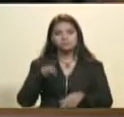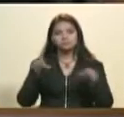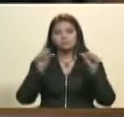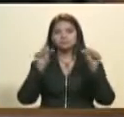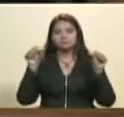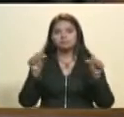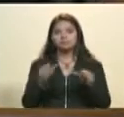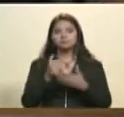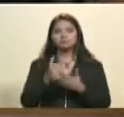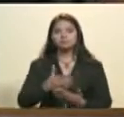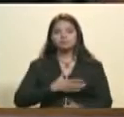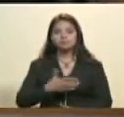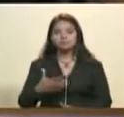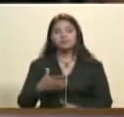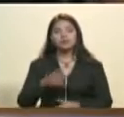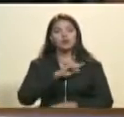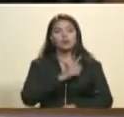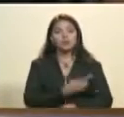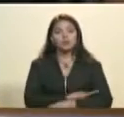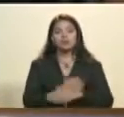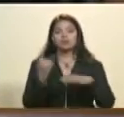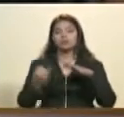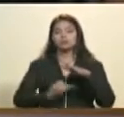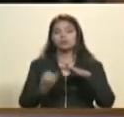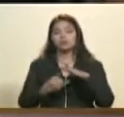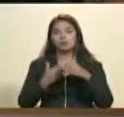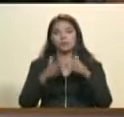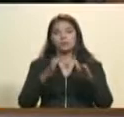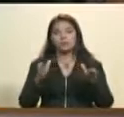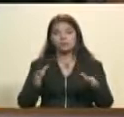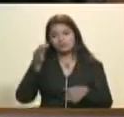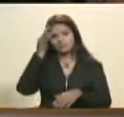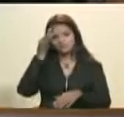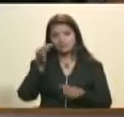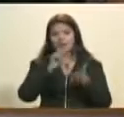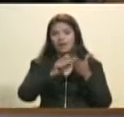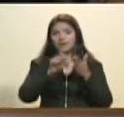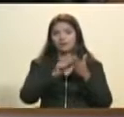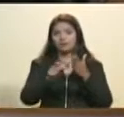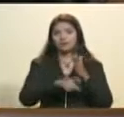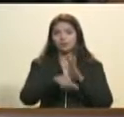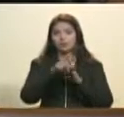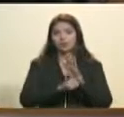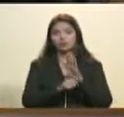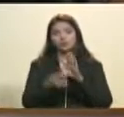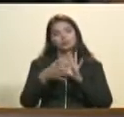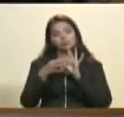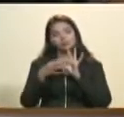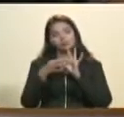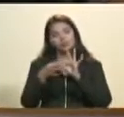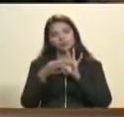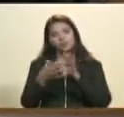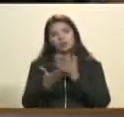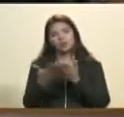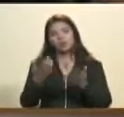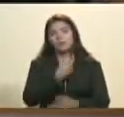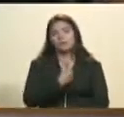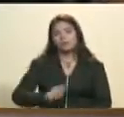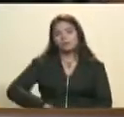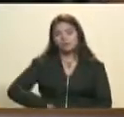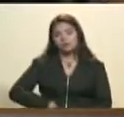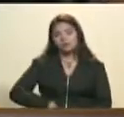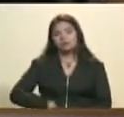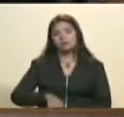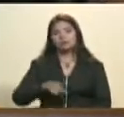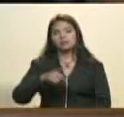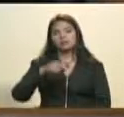sistema de colaboración entre los poderes públicos prescrito en nuestra Carta Magna, nos solidarizamos con el presidente